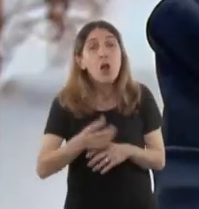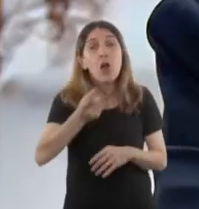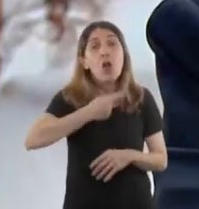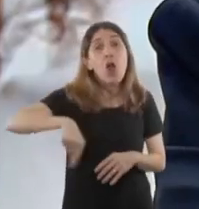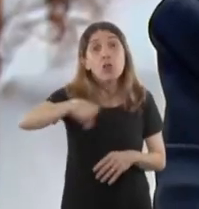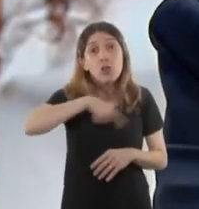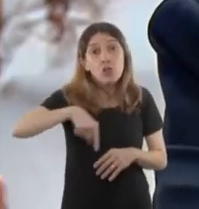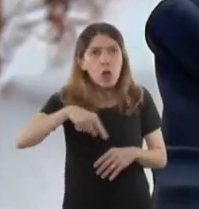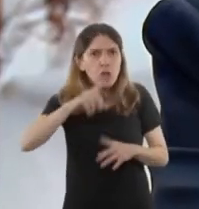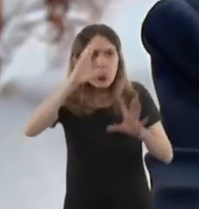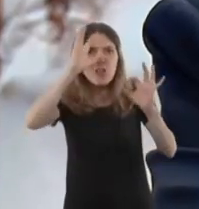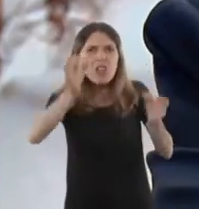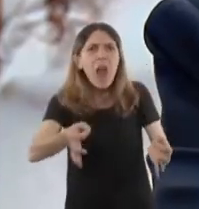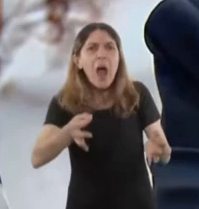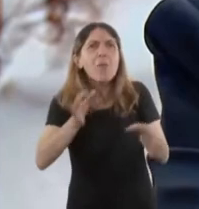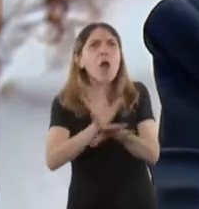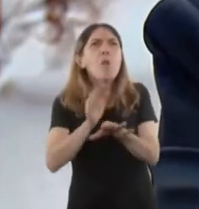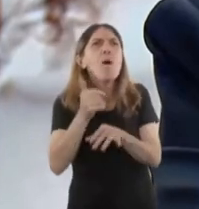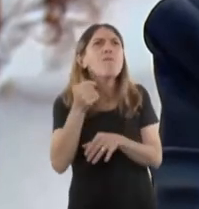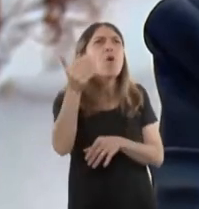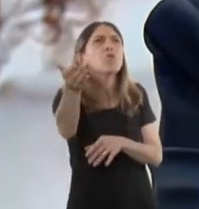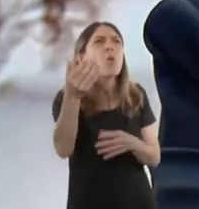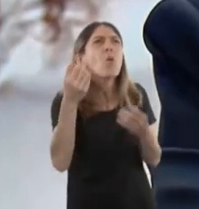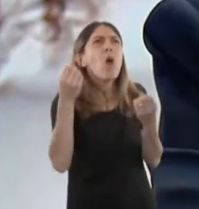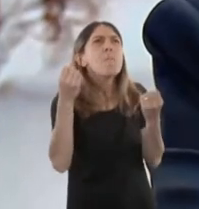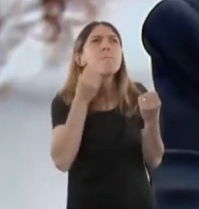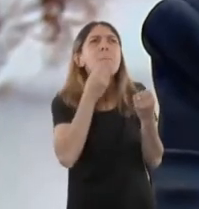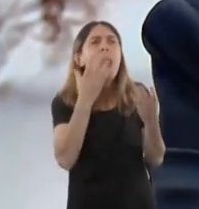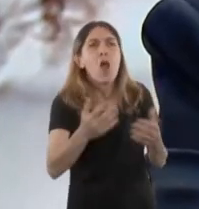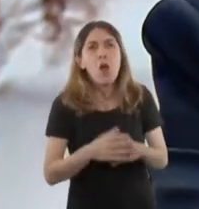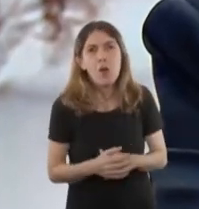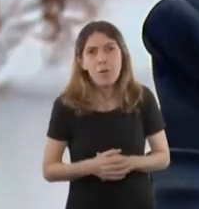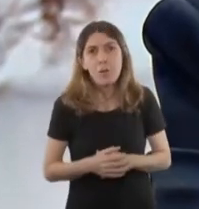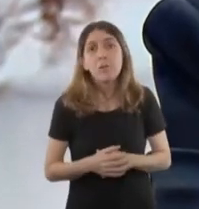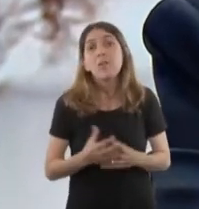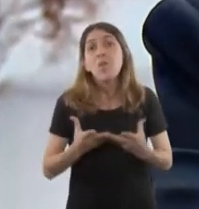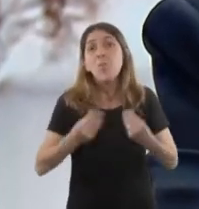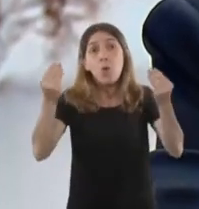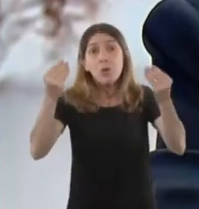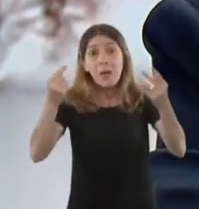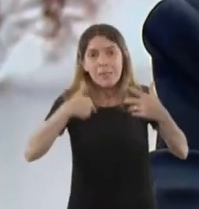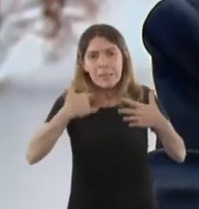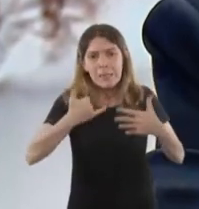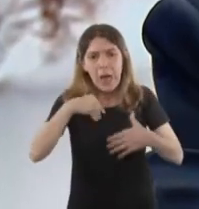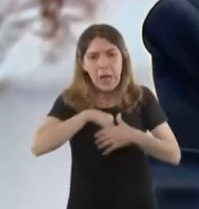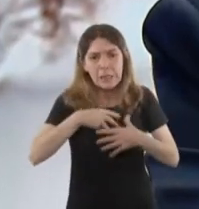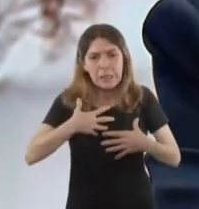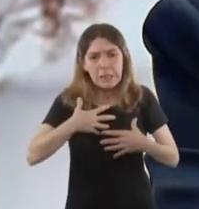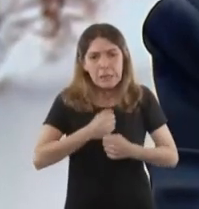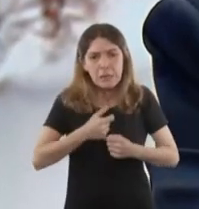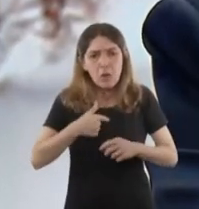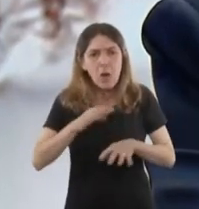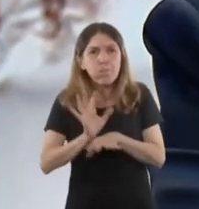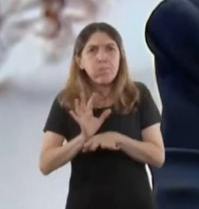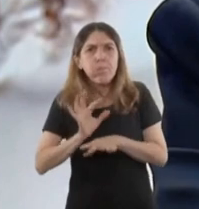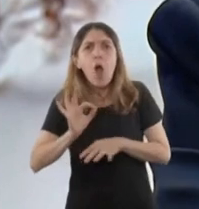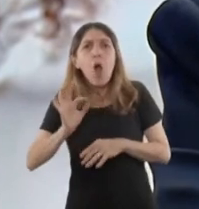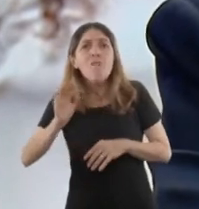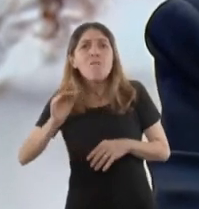construir ese país de futuro y que muchas veces se frustra o fracasa